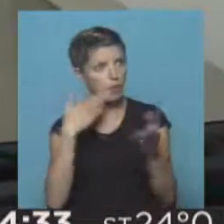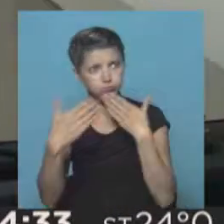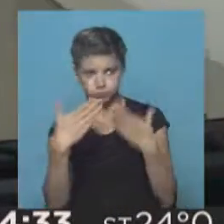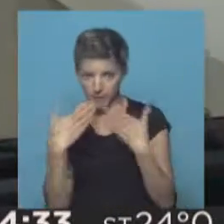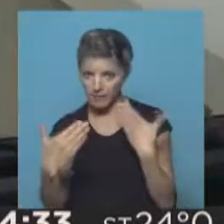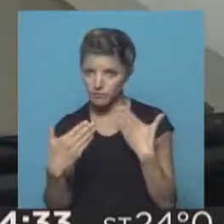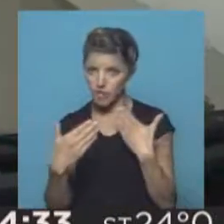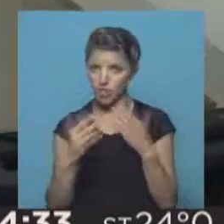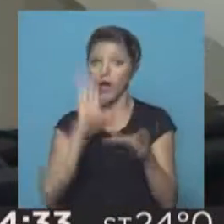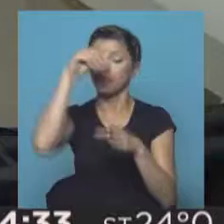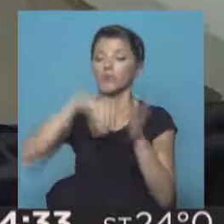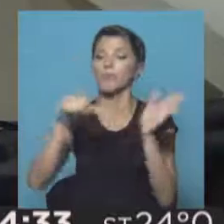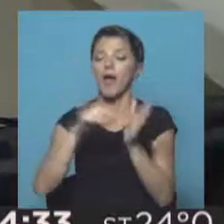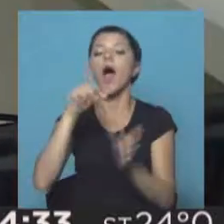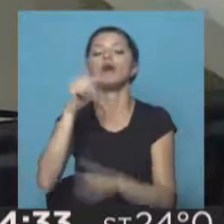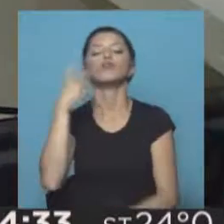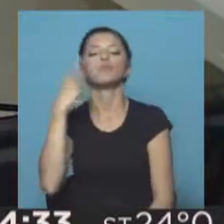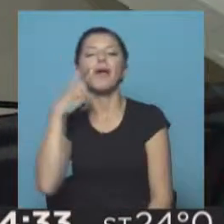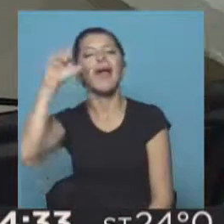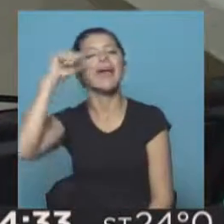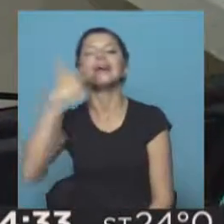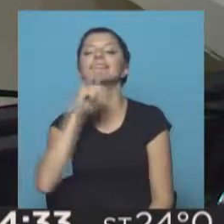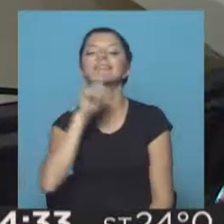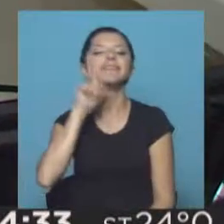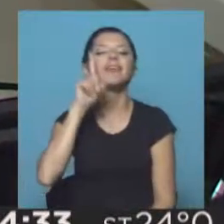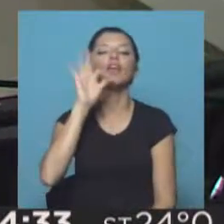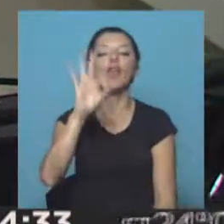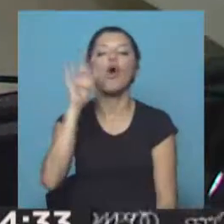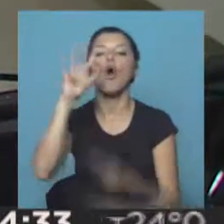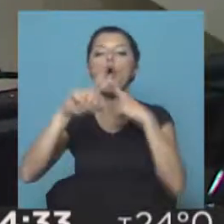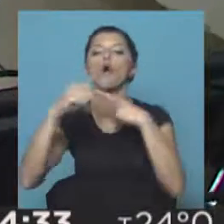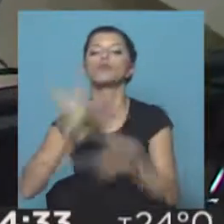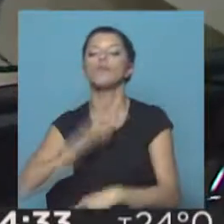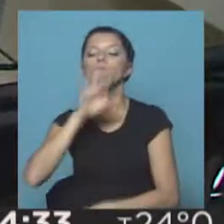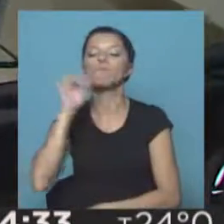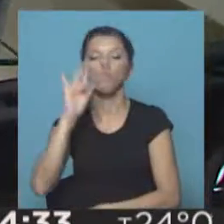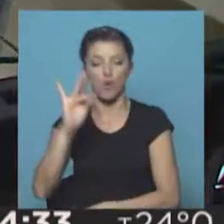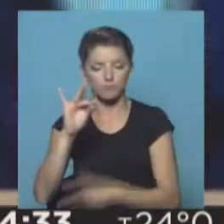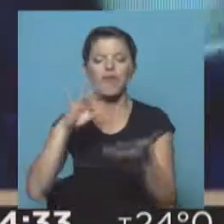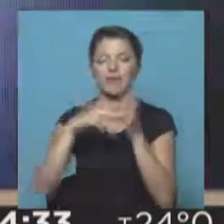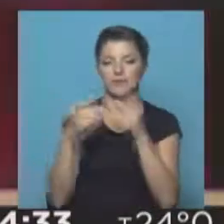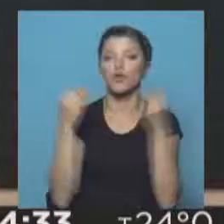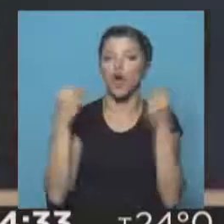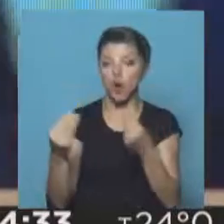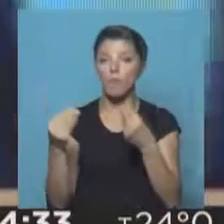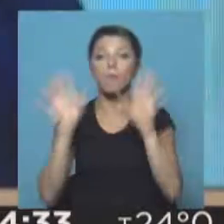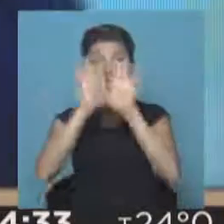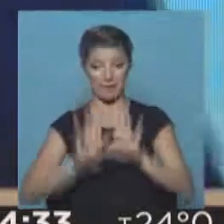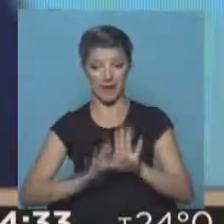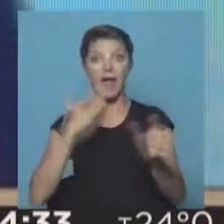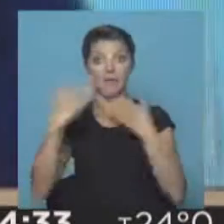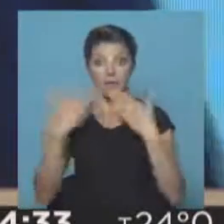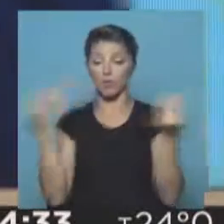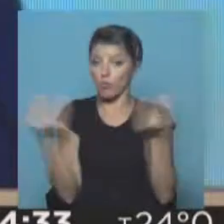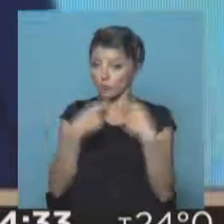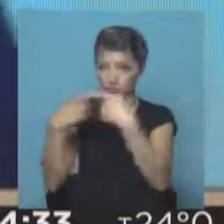interno, inclusive. Hay algo que se llama estilo Oxford. Es decir, esto es cómo plantear los debates. Participan muchísimas organizaciones civiles y